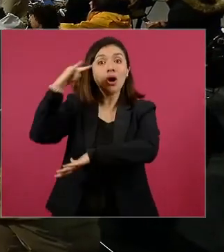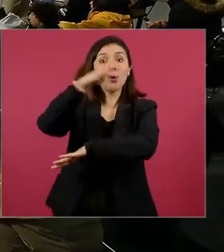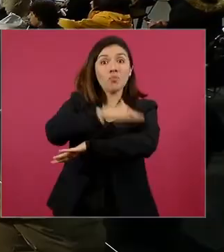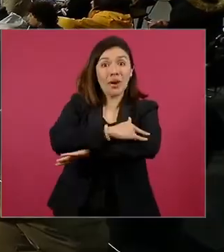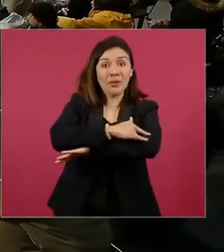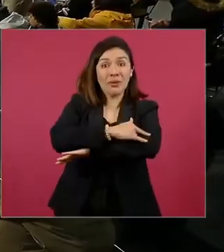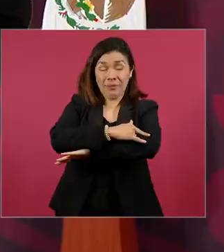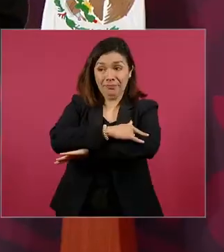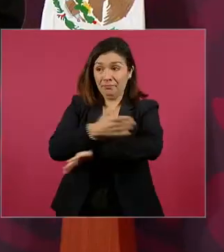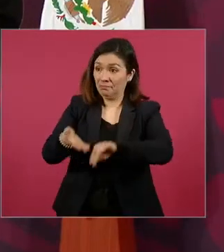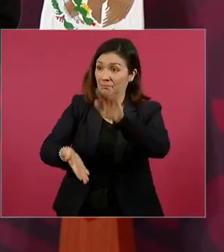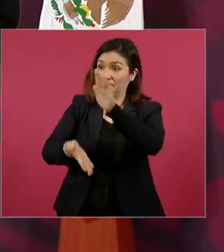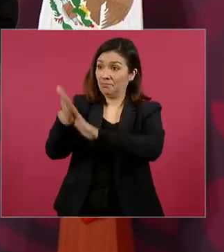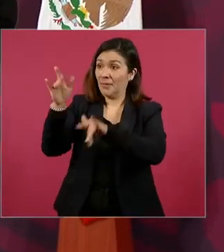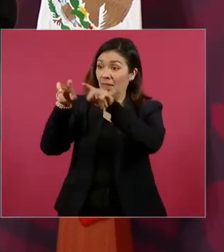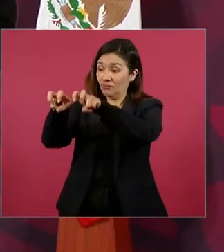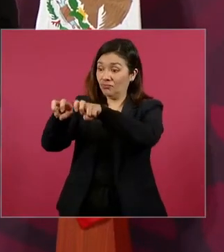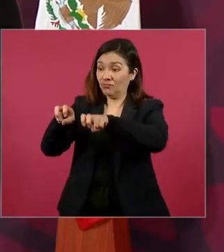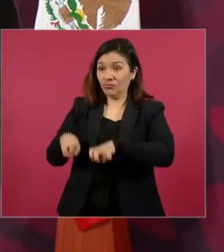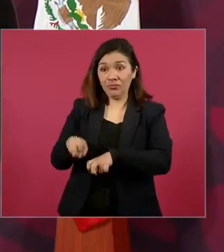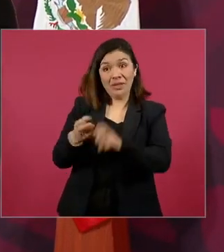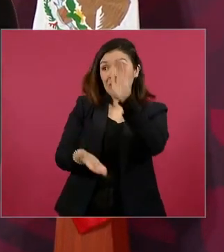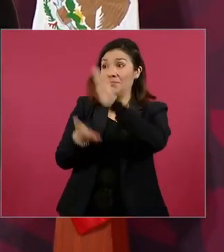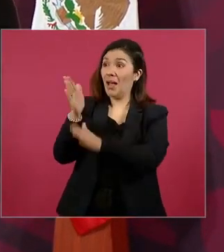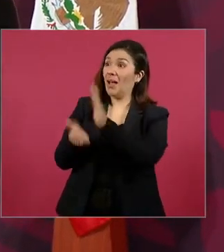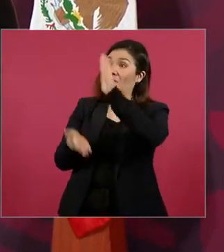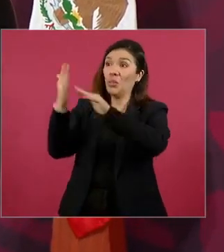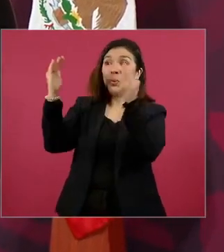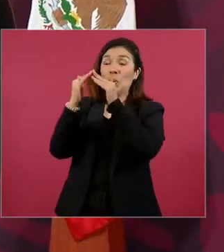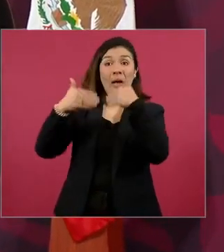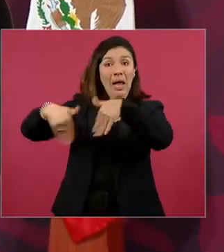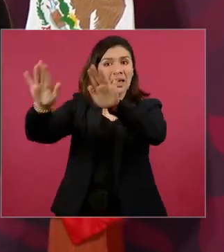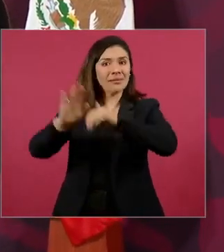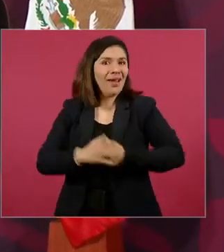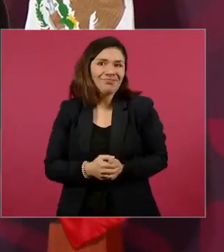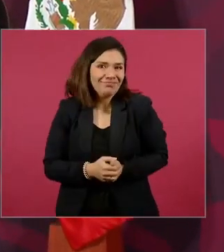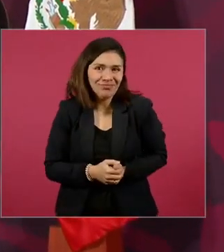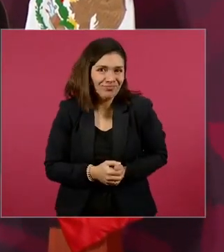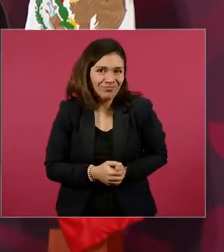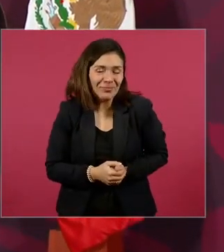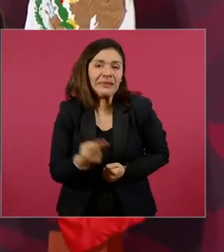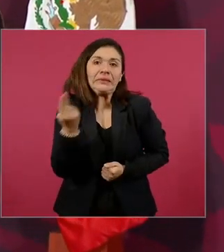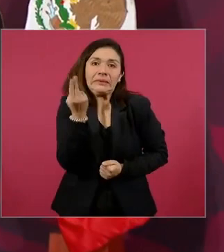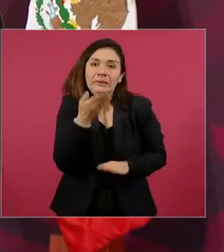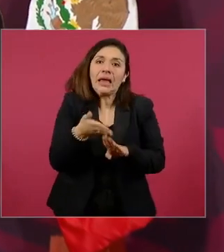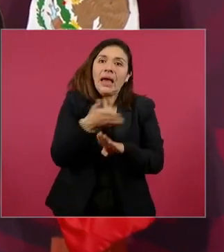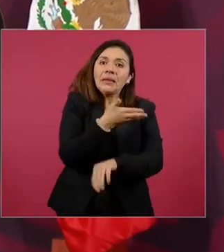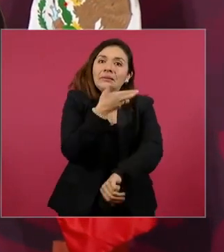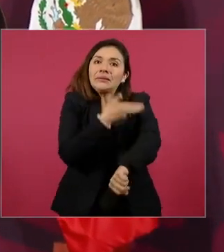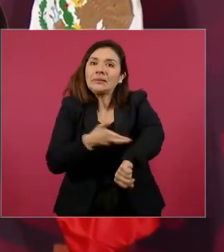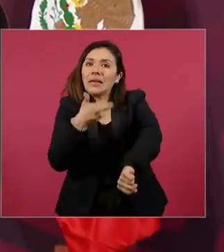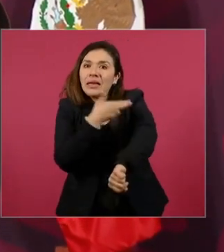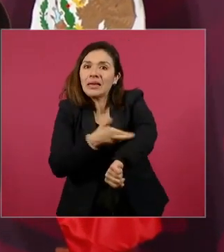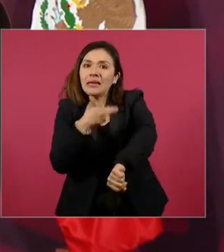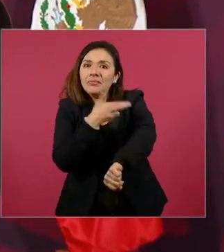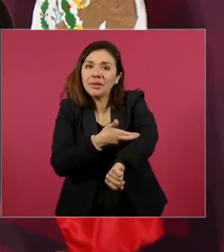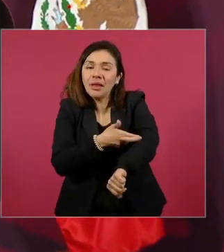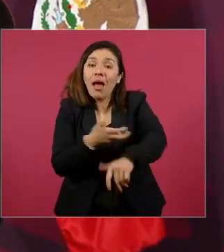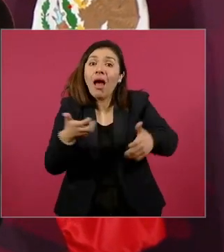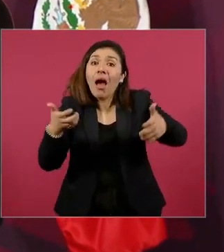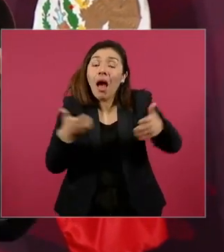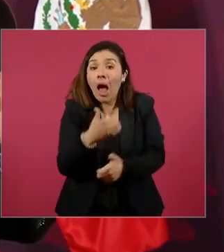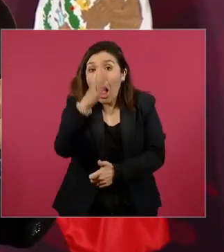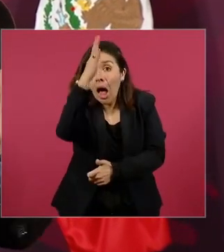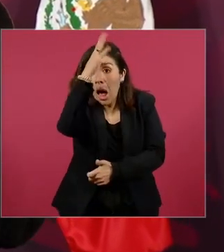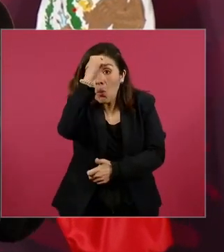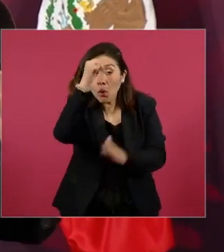avión y los regresan. No, es un trámite que se tiene que hacer de